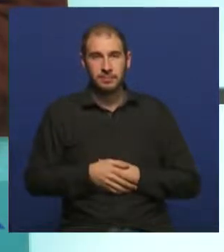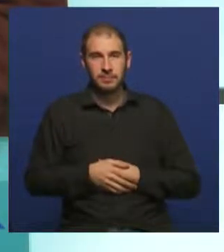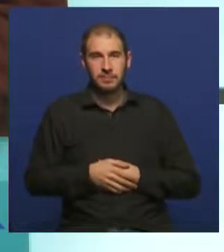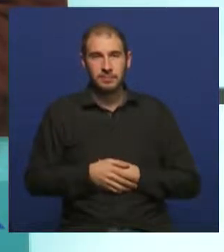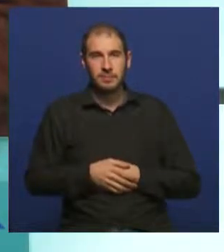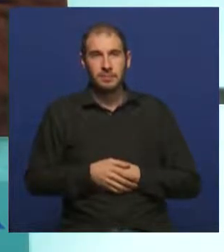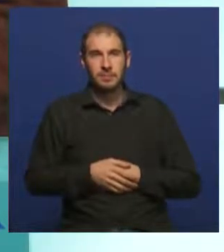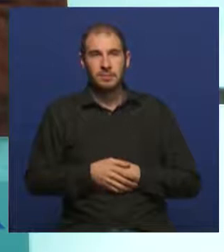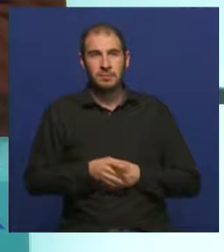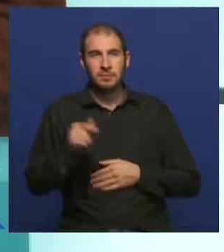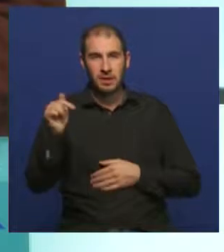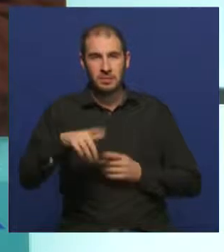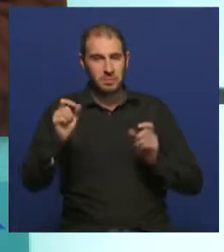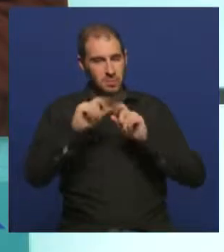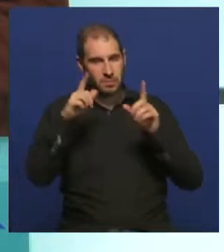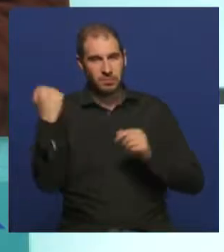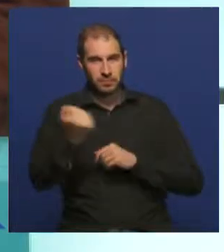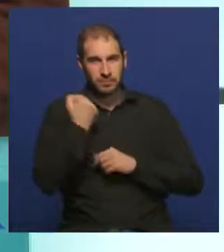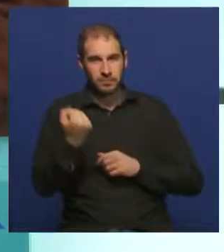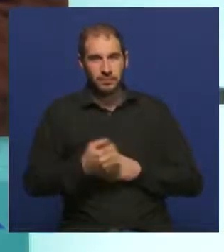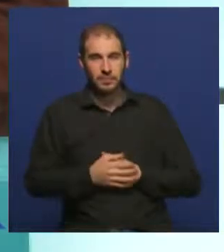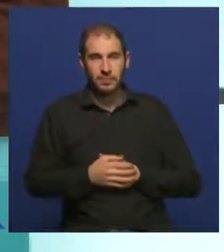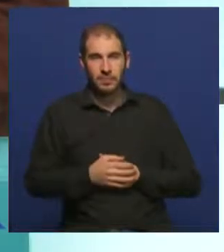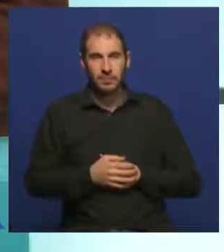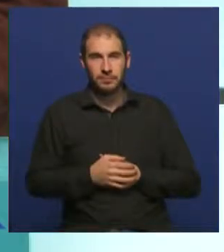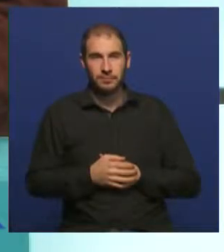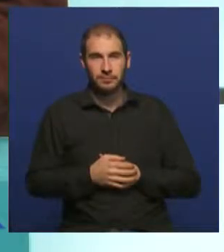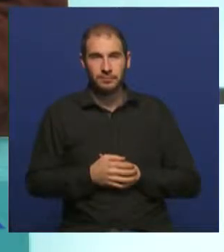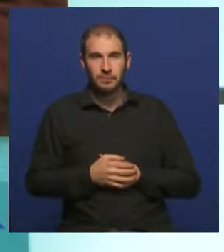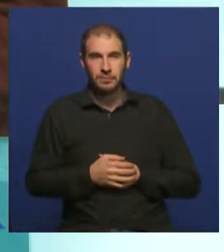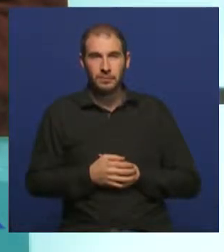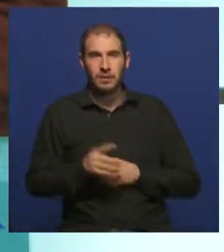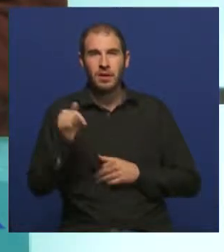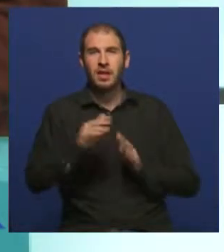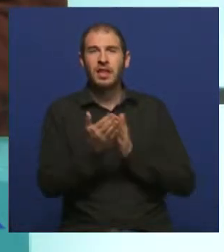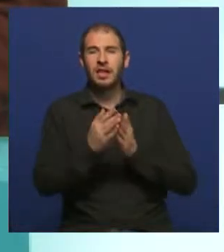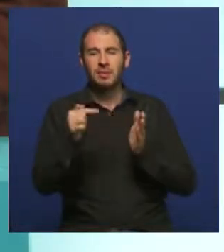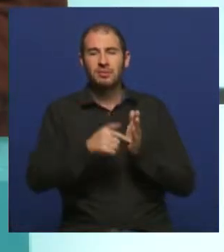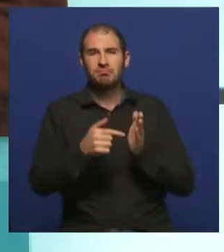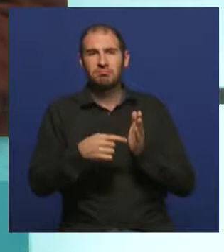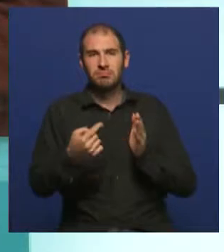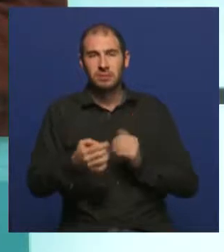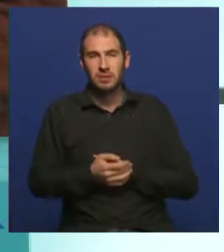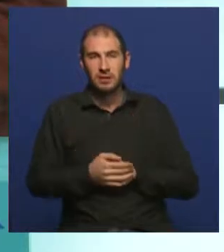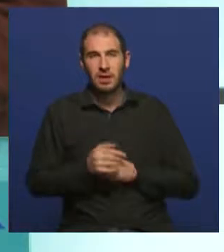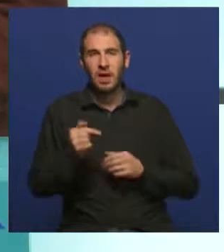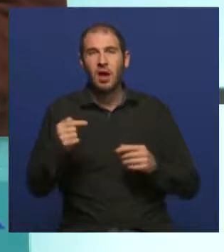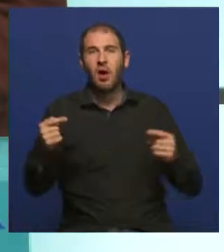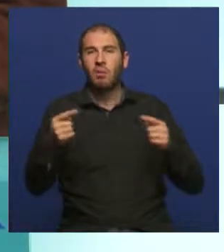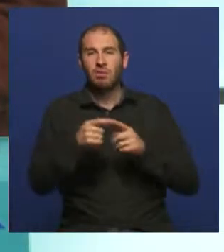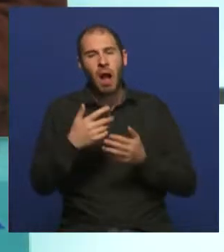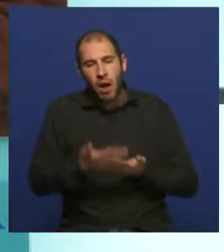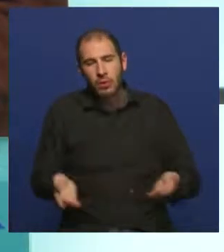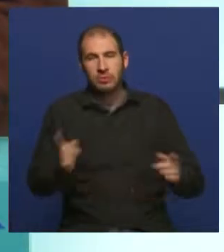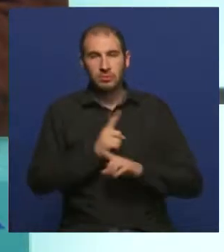Esto hay que resaltarlo. El libro es un libro que intenta no